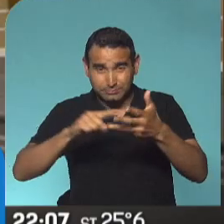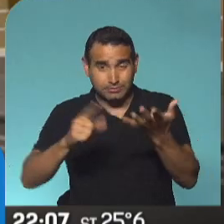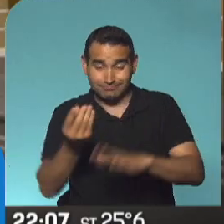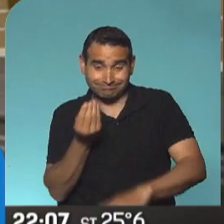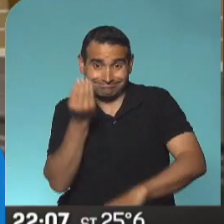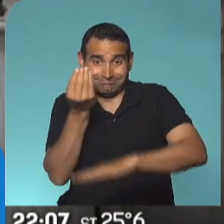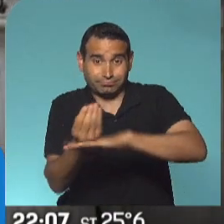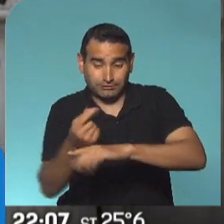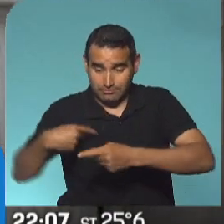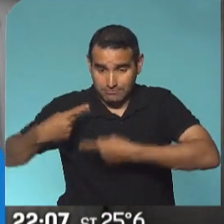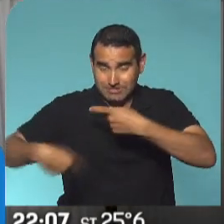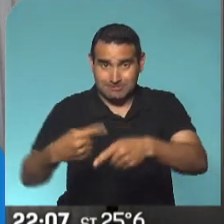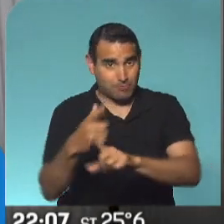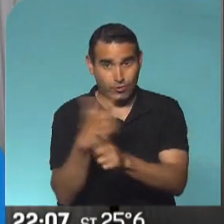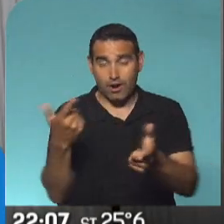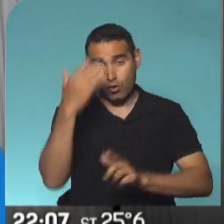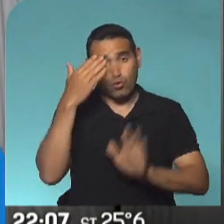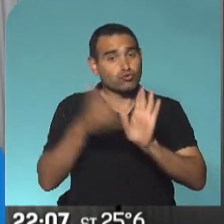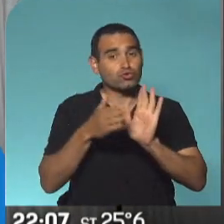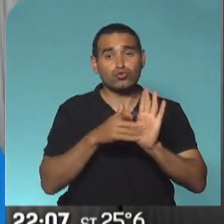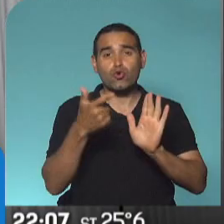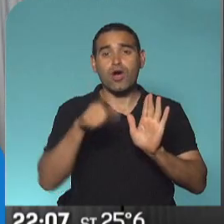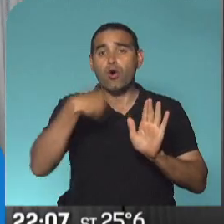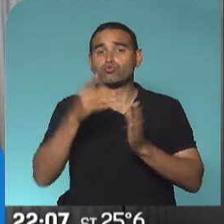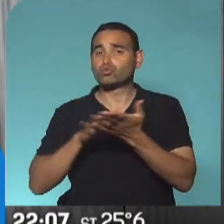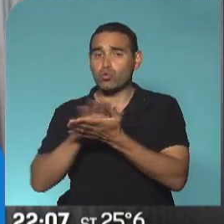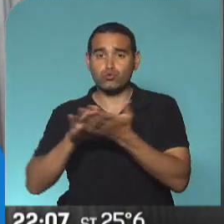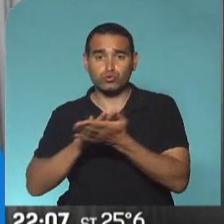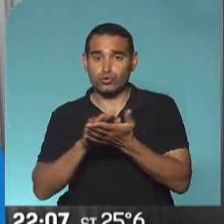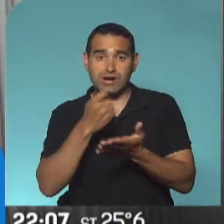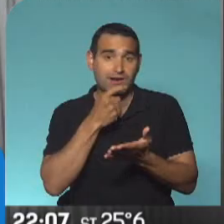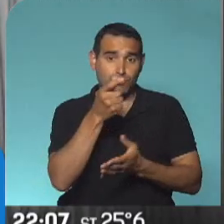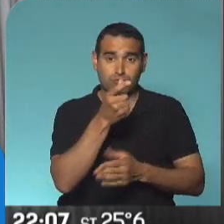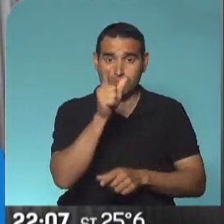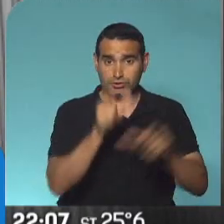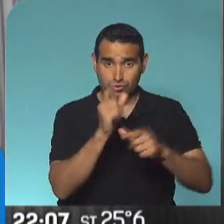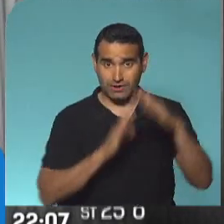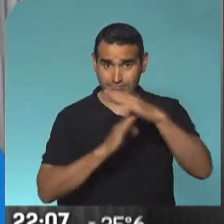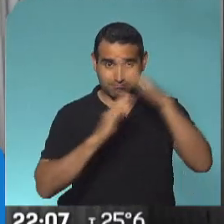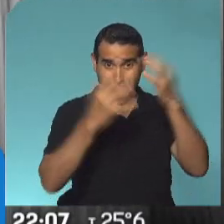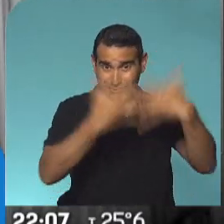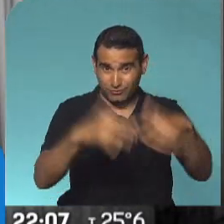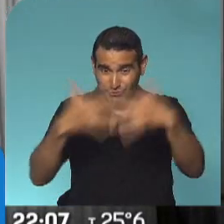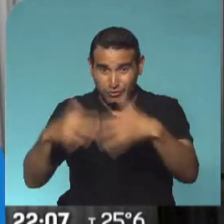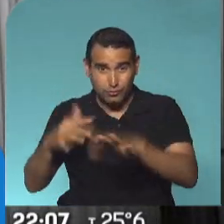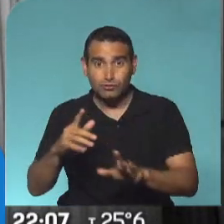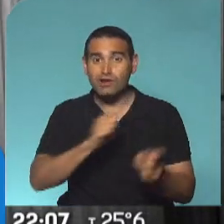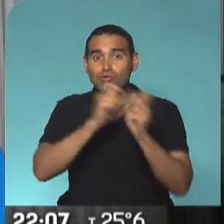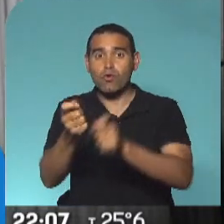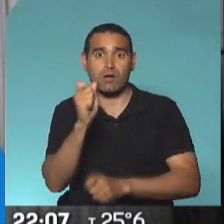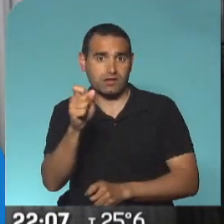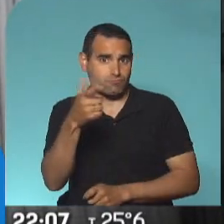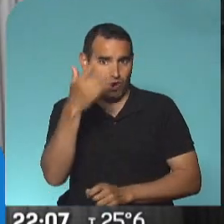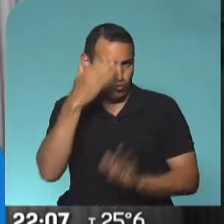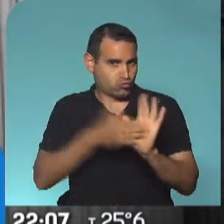línea sucesoria, ya que la Constitución no brinda alternativas y se apartan las cabezas de los poderes ejecutivo y legislativo, abriendo así